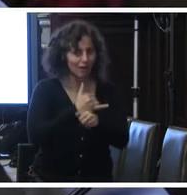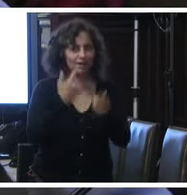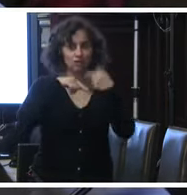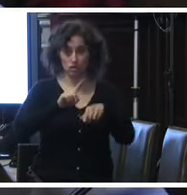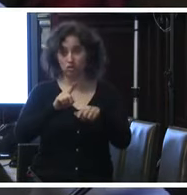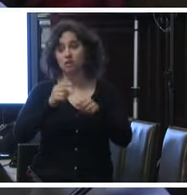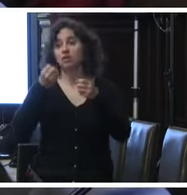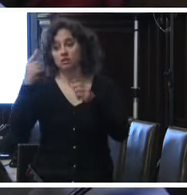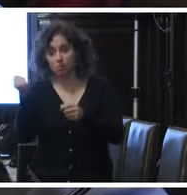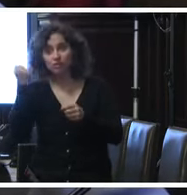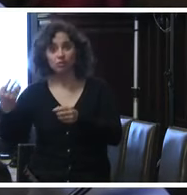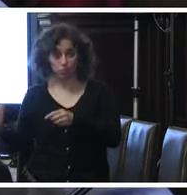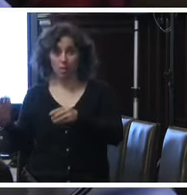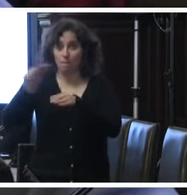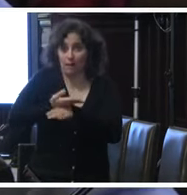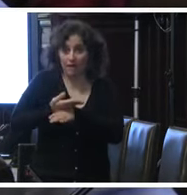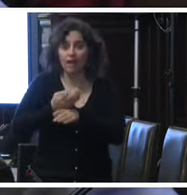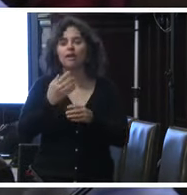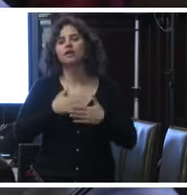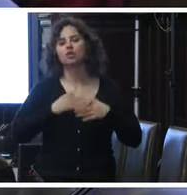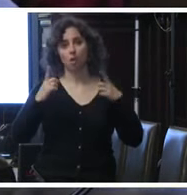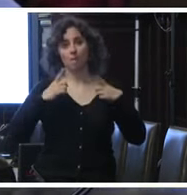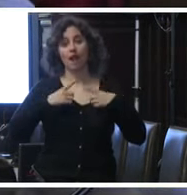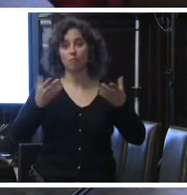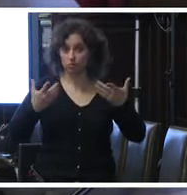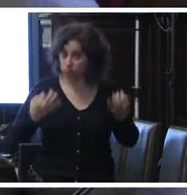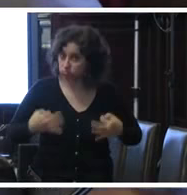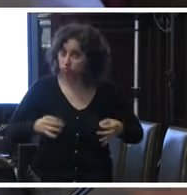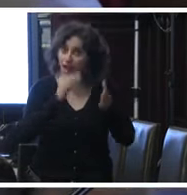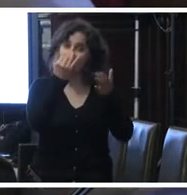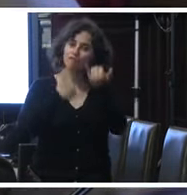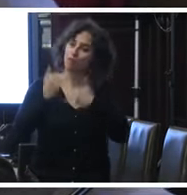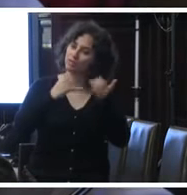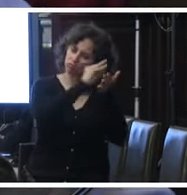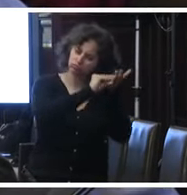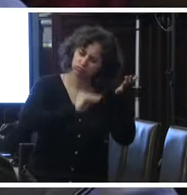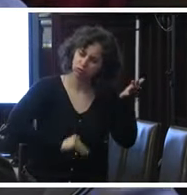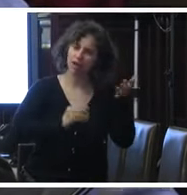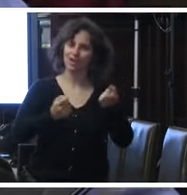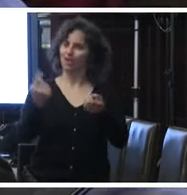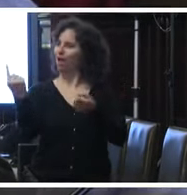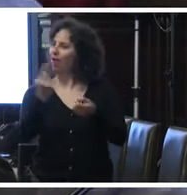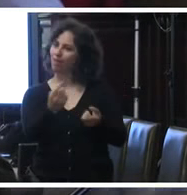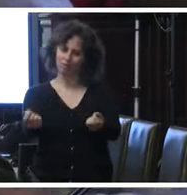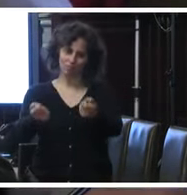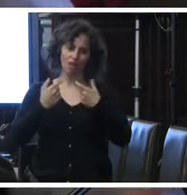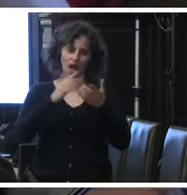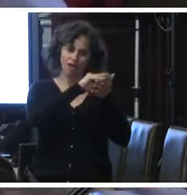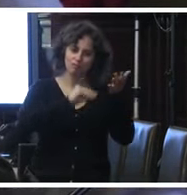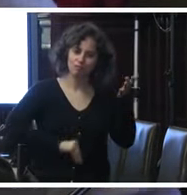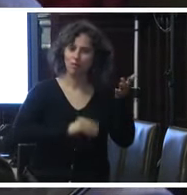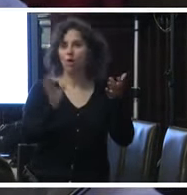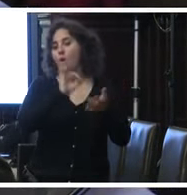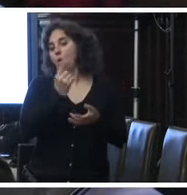Por eso esperamos con entusiasmo el informe que nos puedan enviar a cada uno de nosotros, o a uno